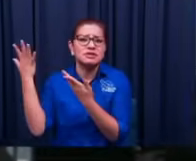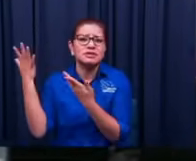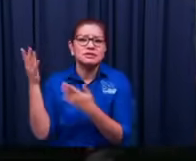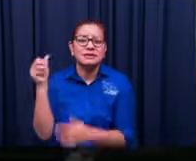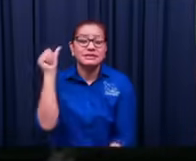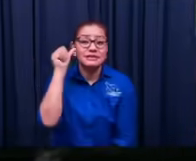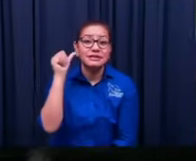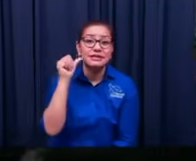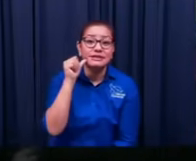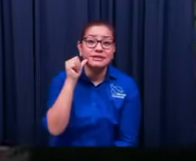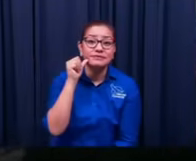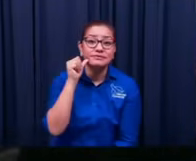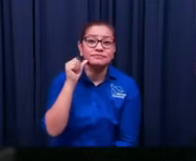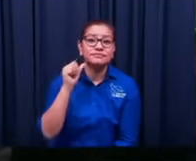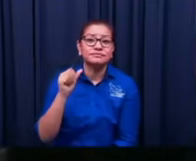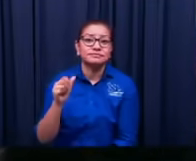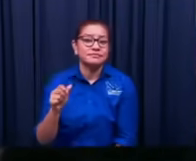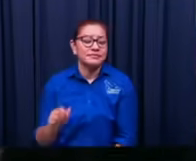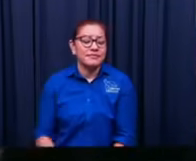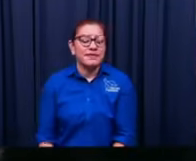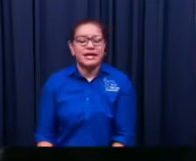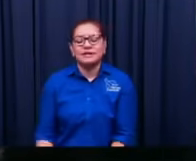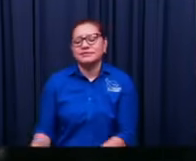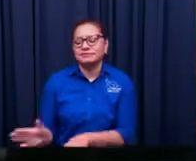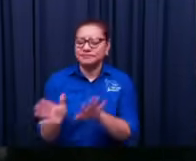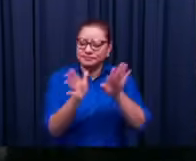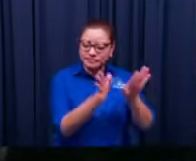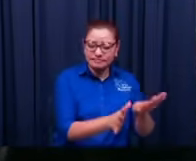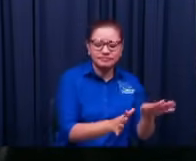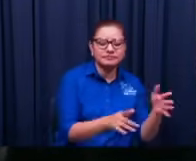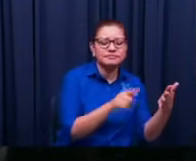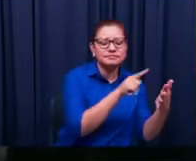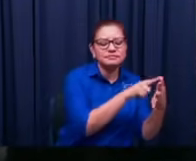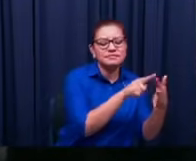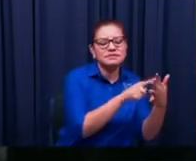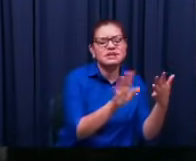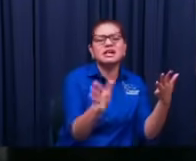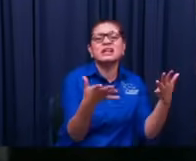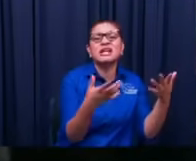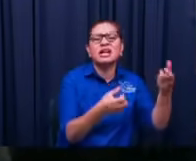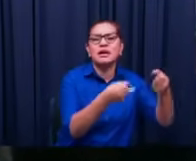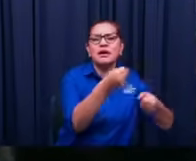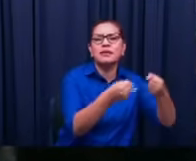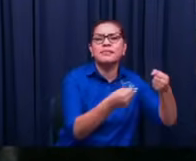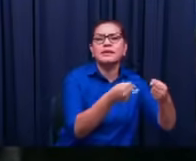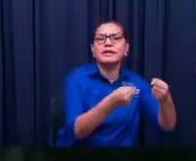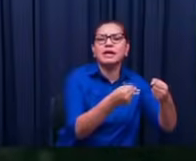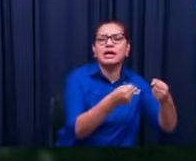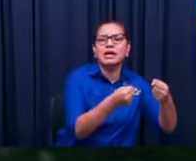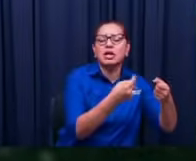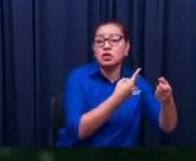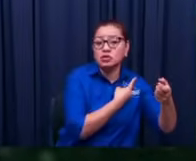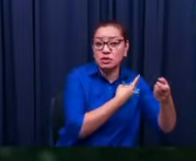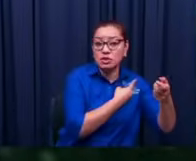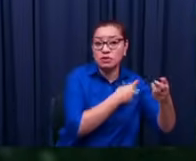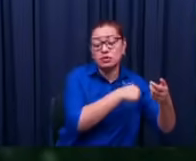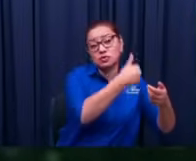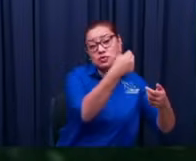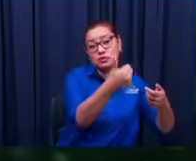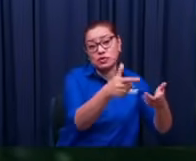Entonces, ¿quién te enseñó a manejar? Tu papá, tu amigo, tu cuñado, solito. Algunos aprendieron en academia.